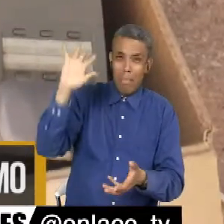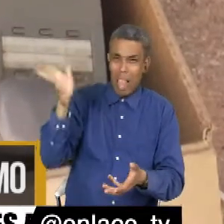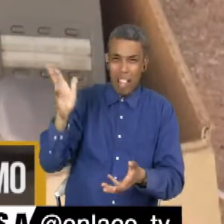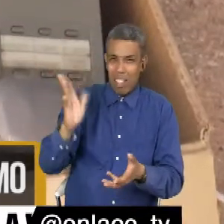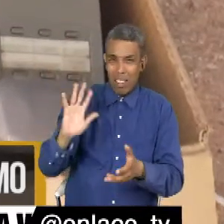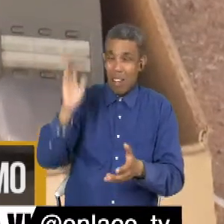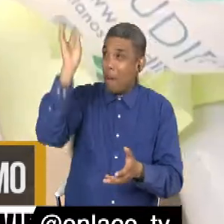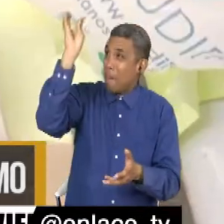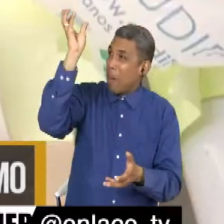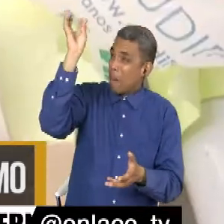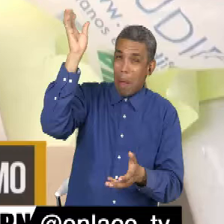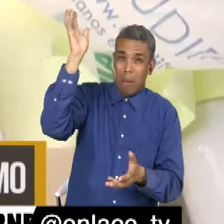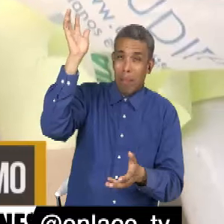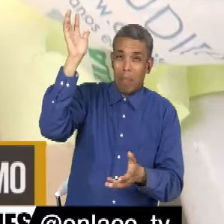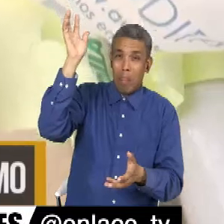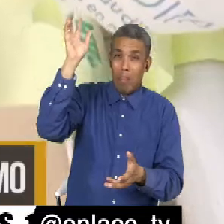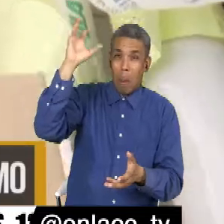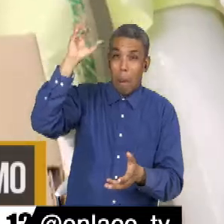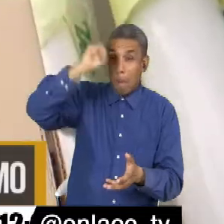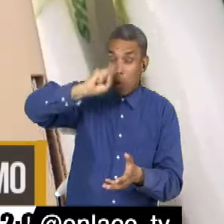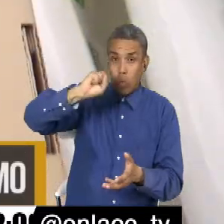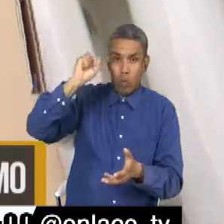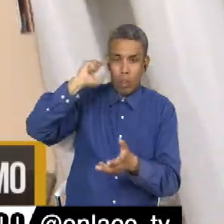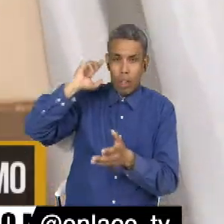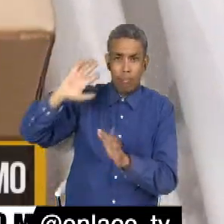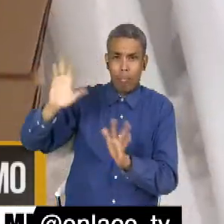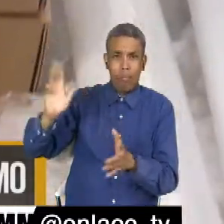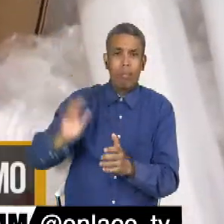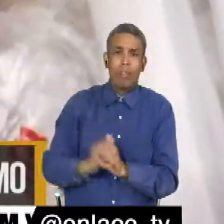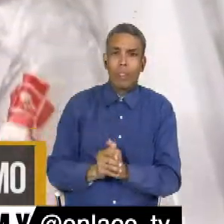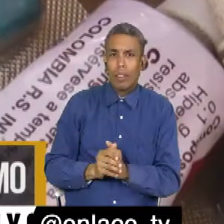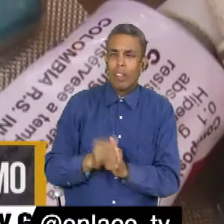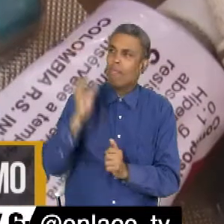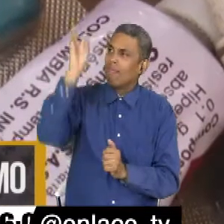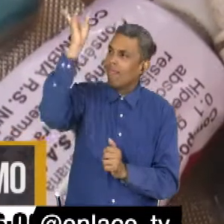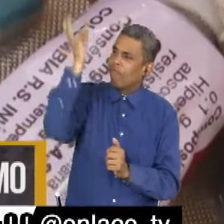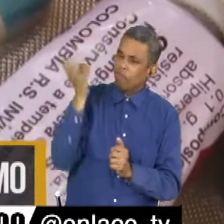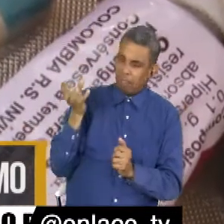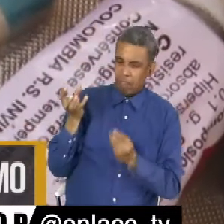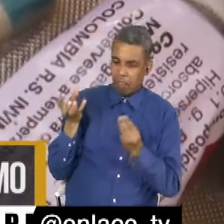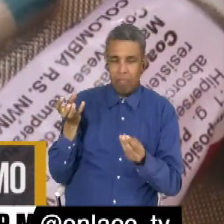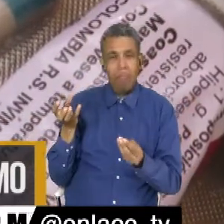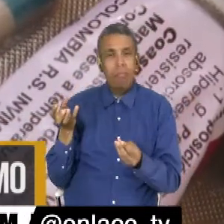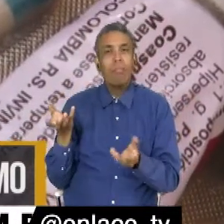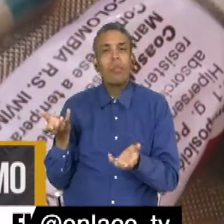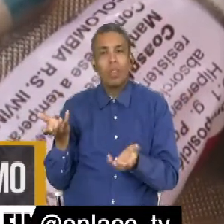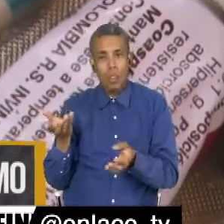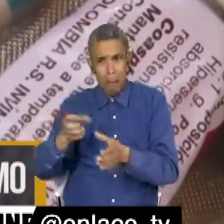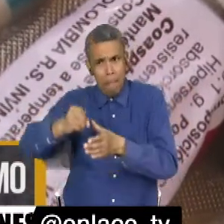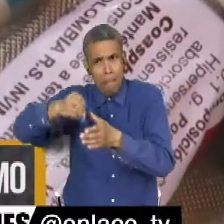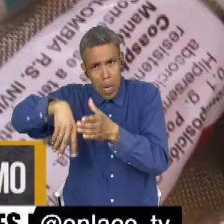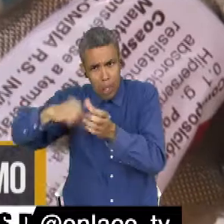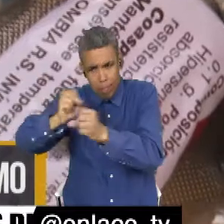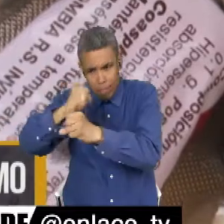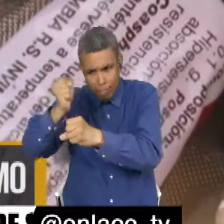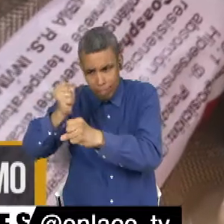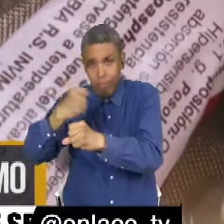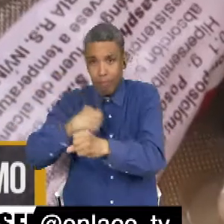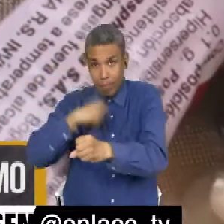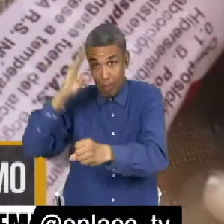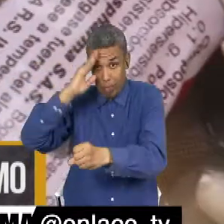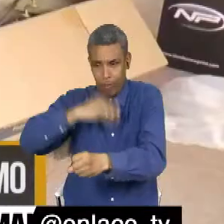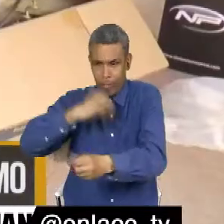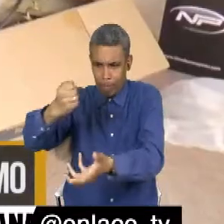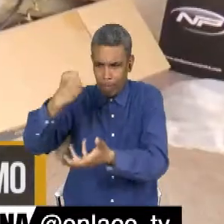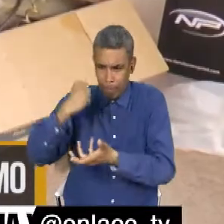medicamentos, llantas, fluorescentes, baterías. El día de hoy, en coordinación de las autoridades, Corporación Autónoma de